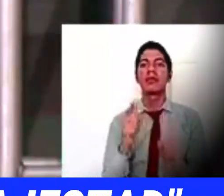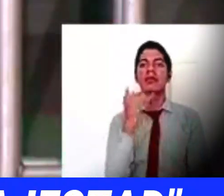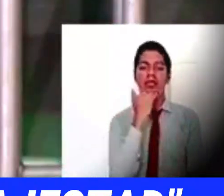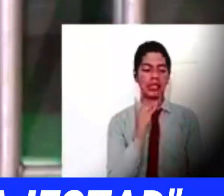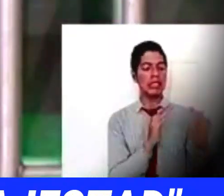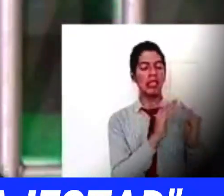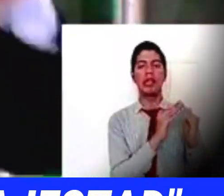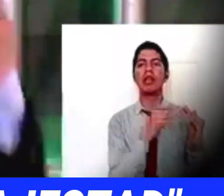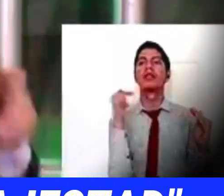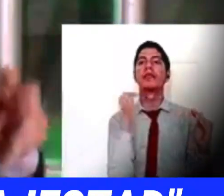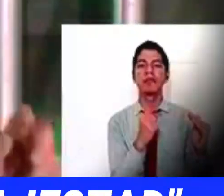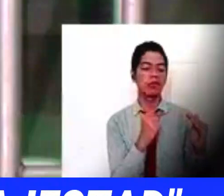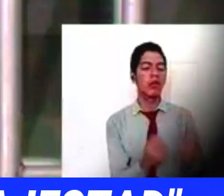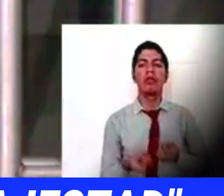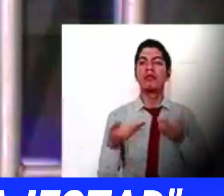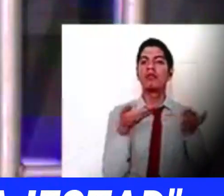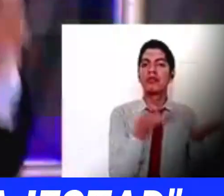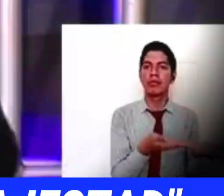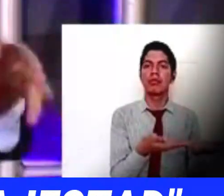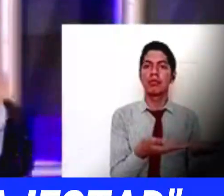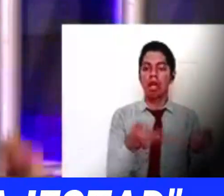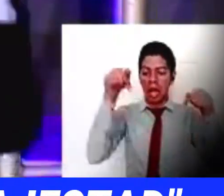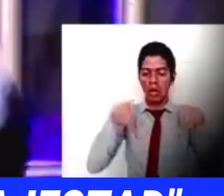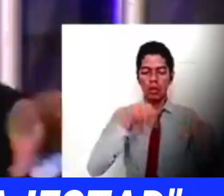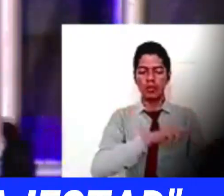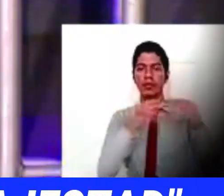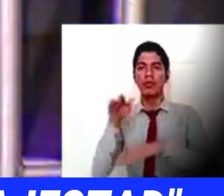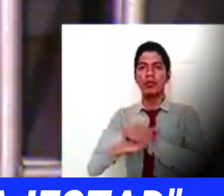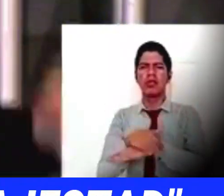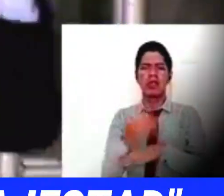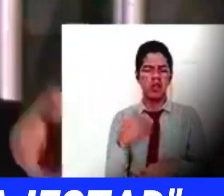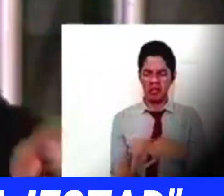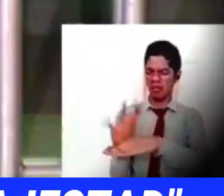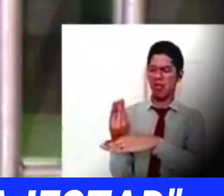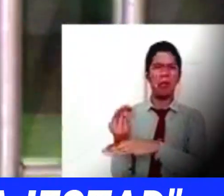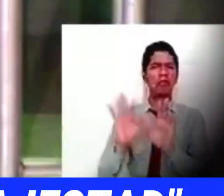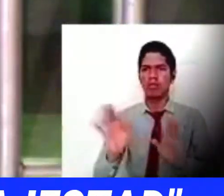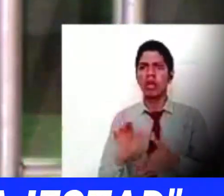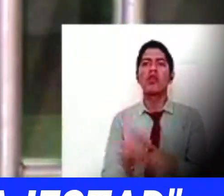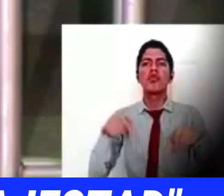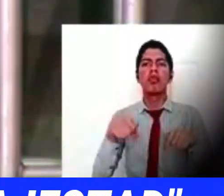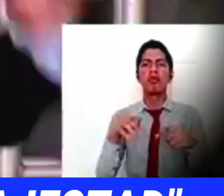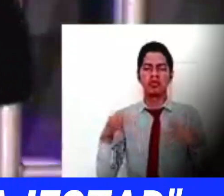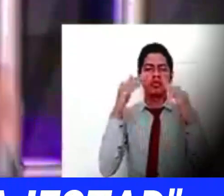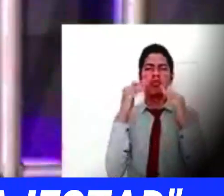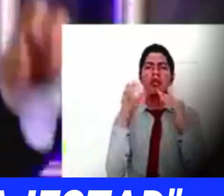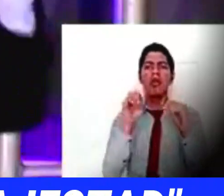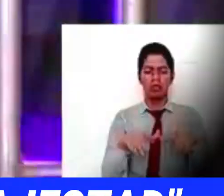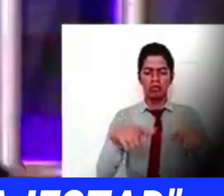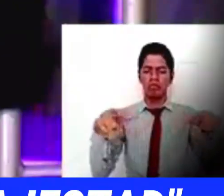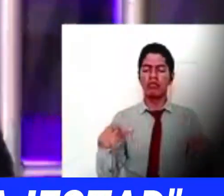tarde, aunque no estés en un templo, estés allí en tu cuarto, en una sala, donde estás conectado en esta hora, te va a llegar